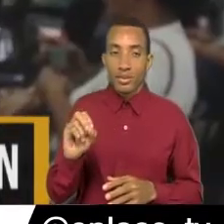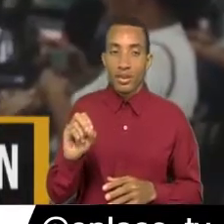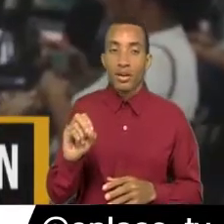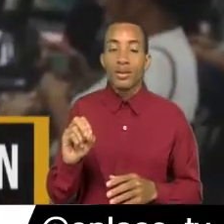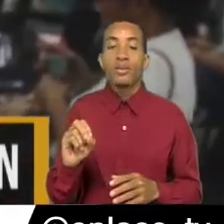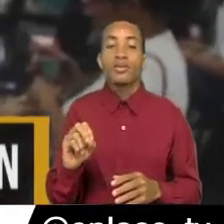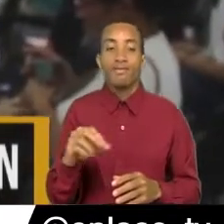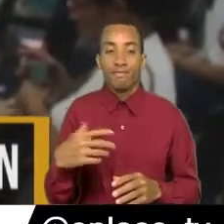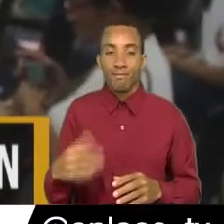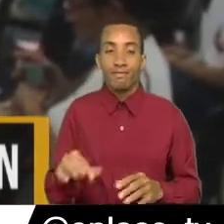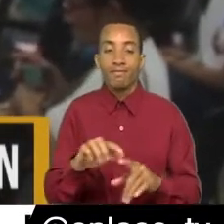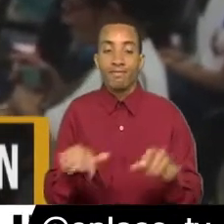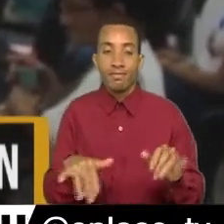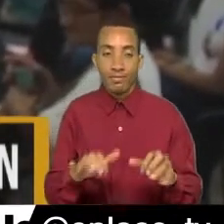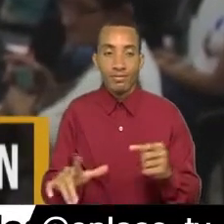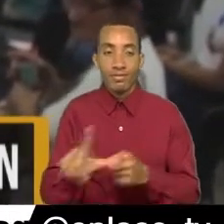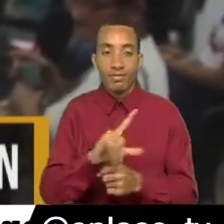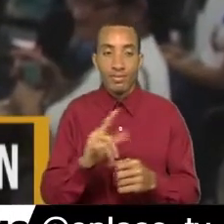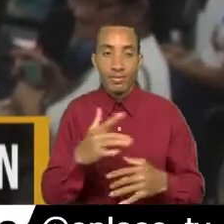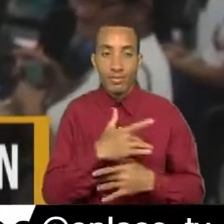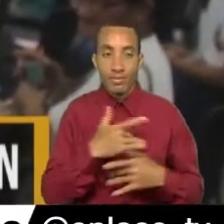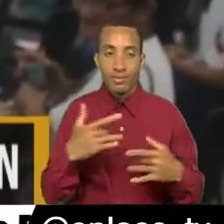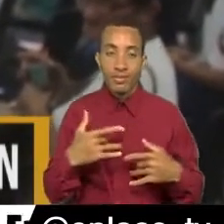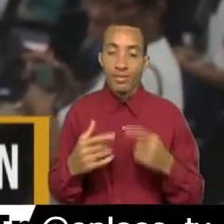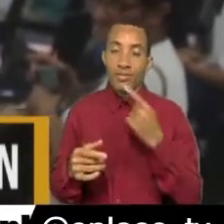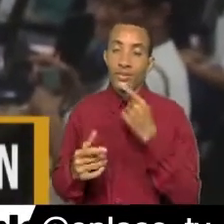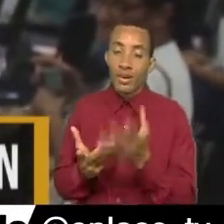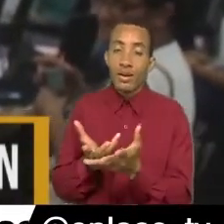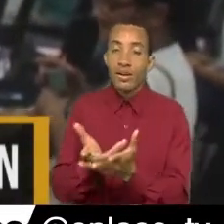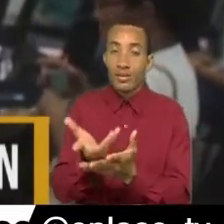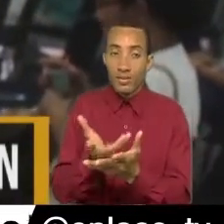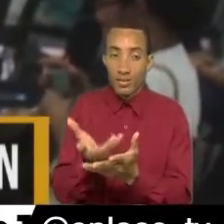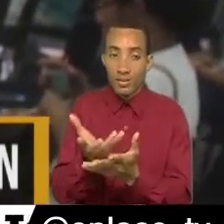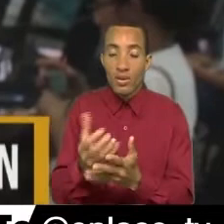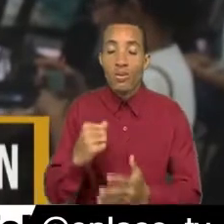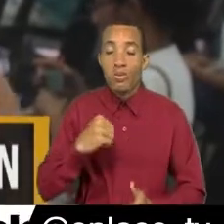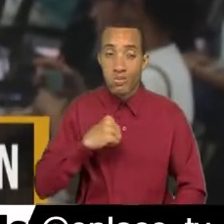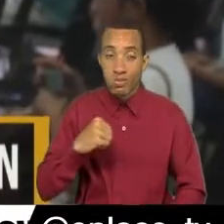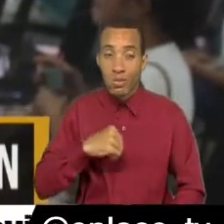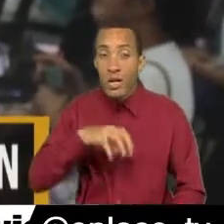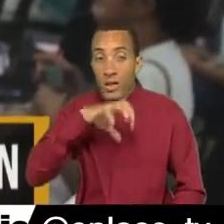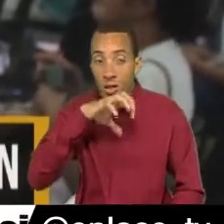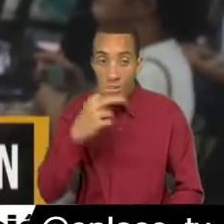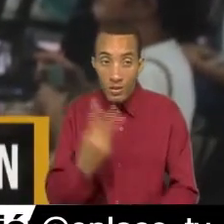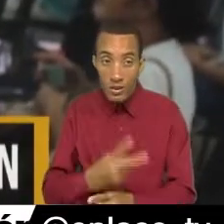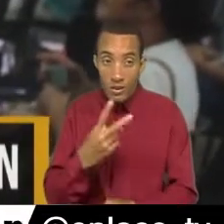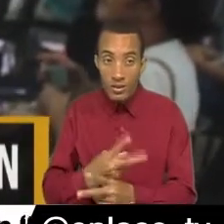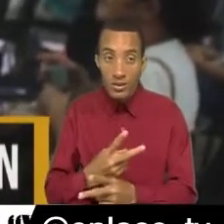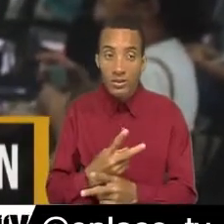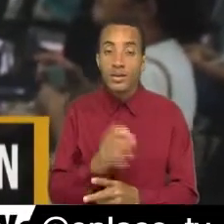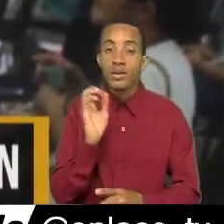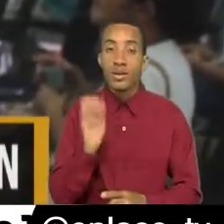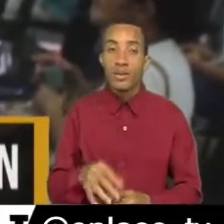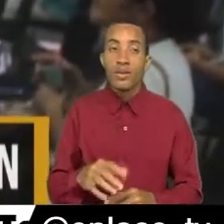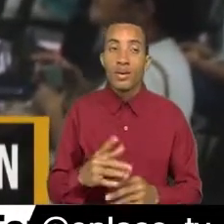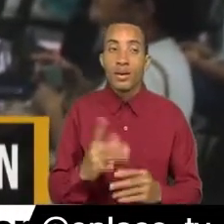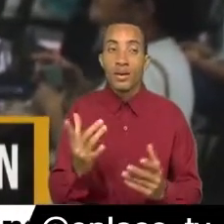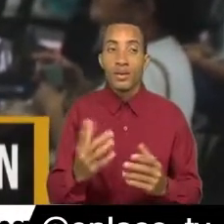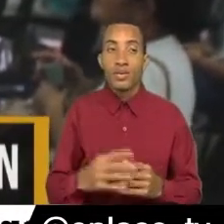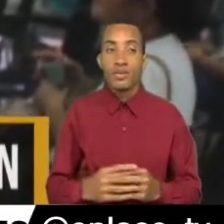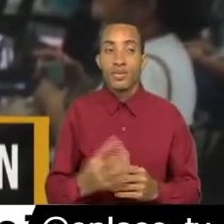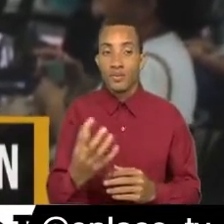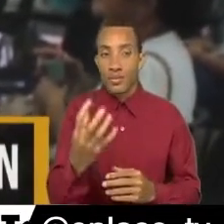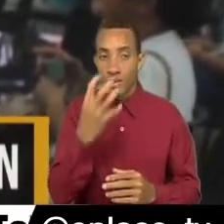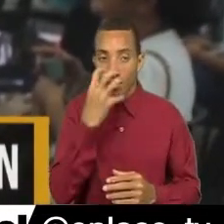las autoridades recomiendan a los tenedores de estas razas de perros potencialmente peligrosas sacarlas sin el bozal y pues con su